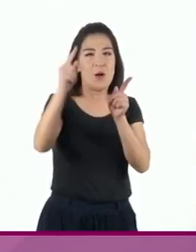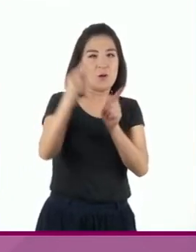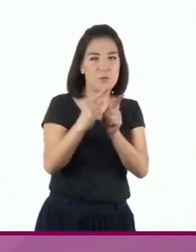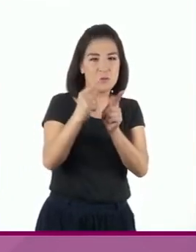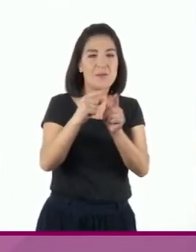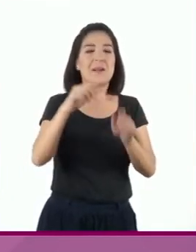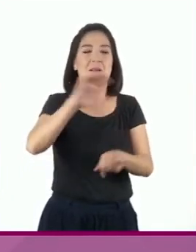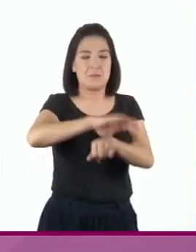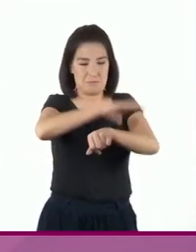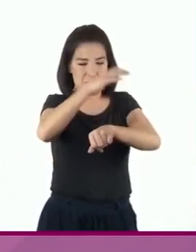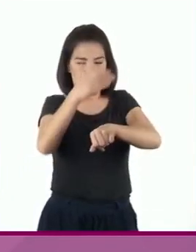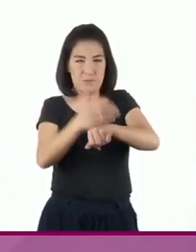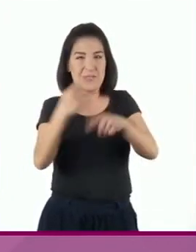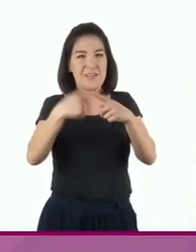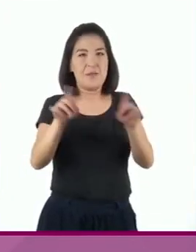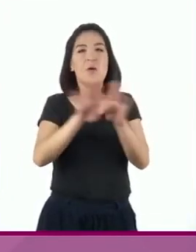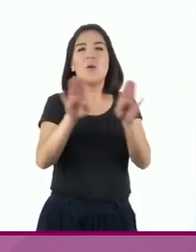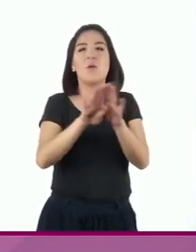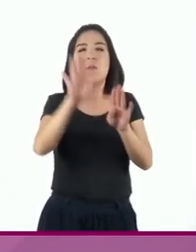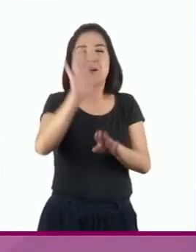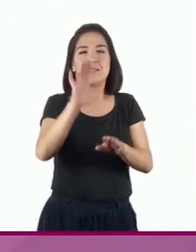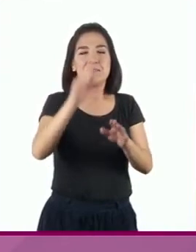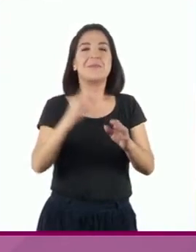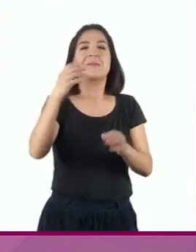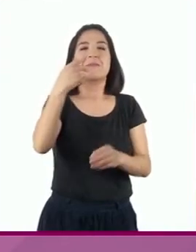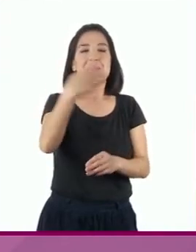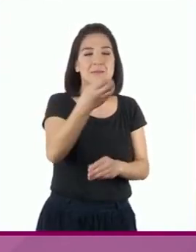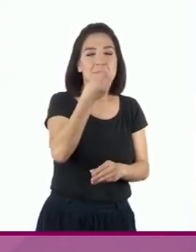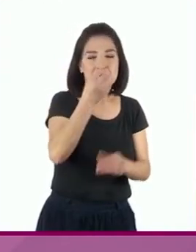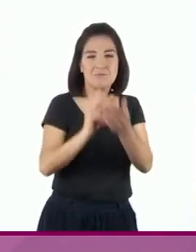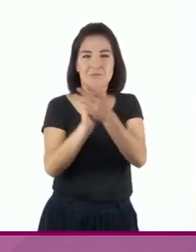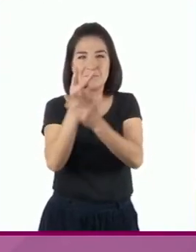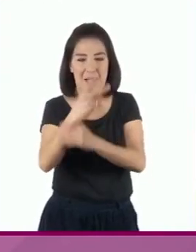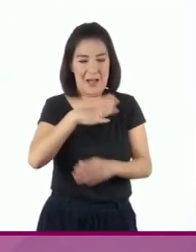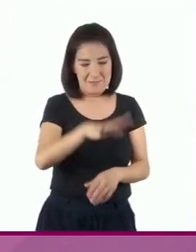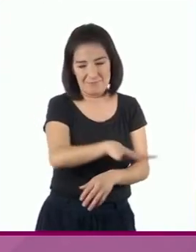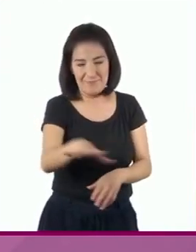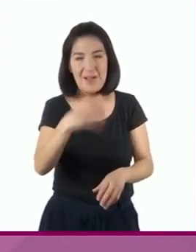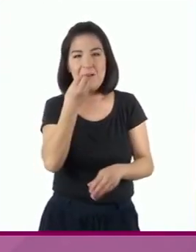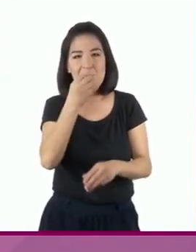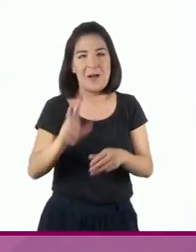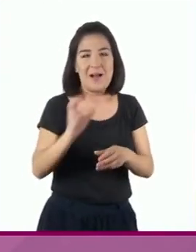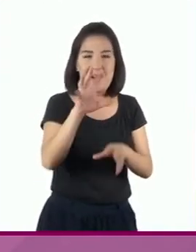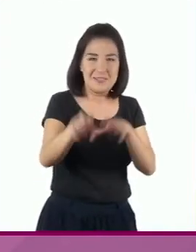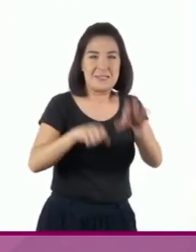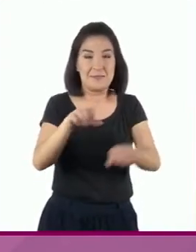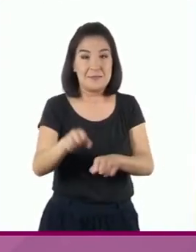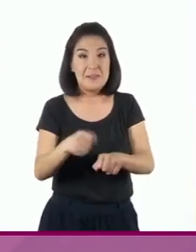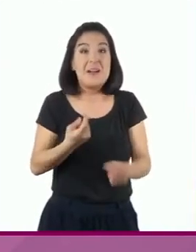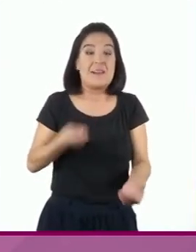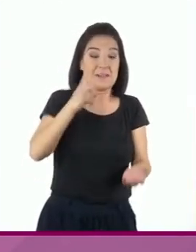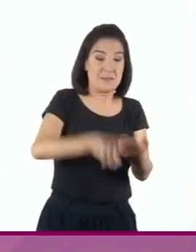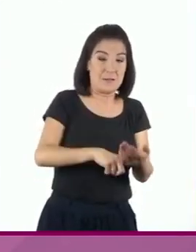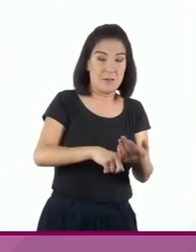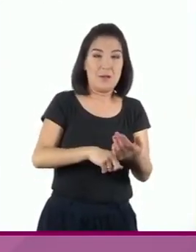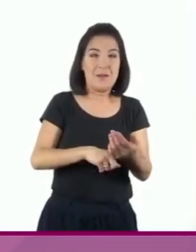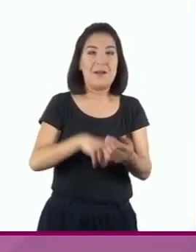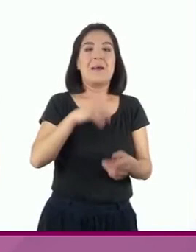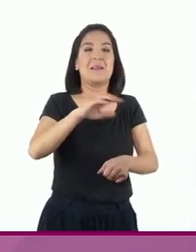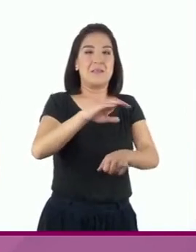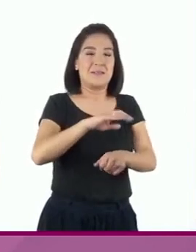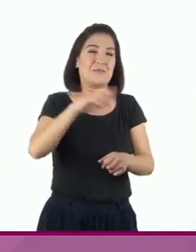Bien, seguramente notaron las diferencias en el caparazón. Resulta que las tortugas de islas montañosas y verdes